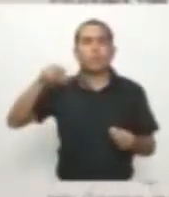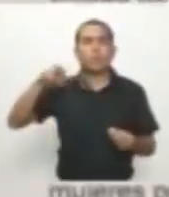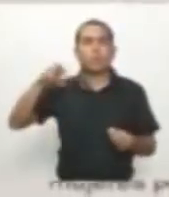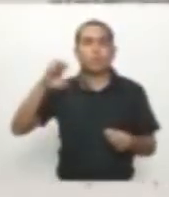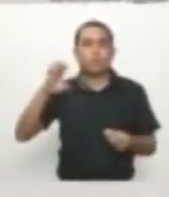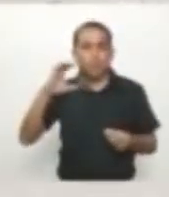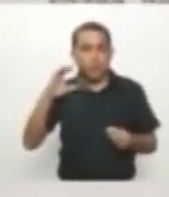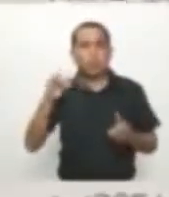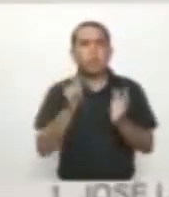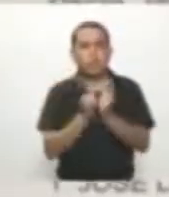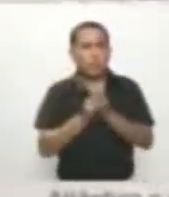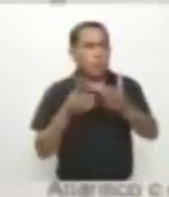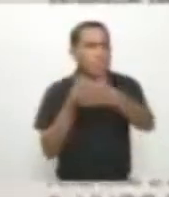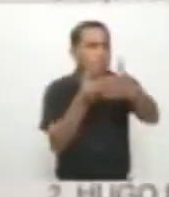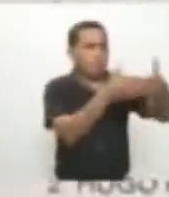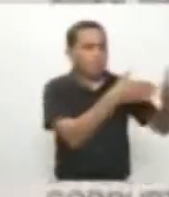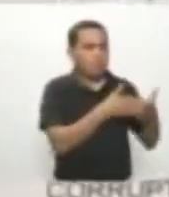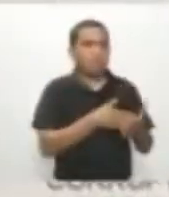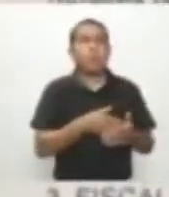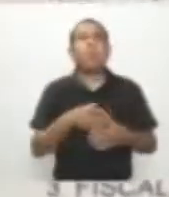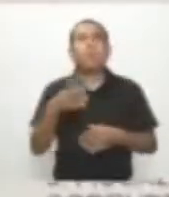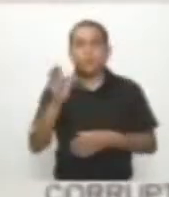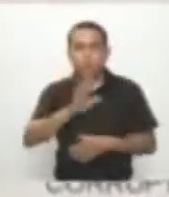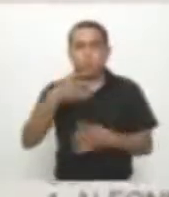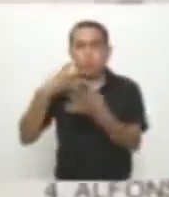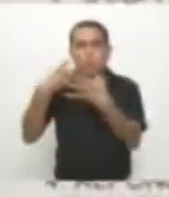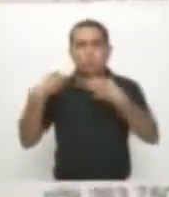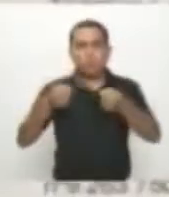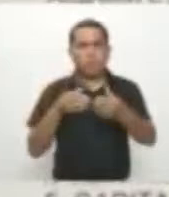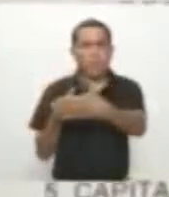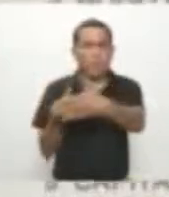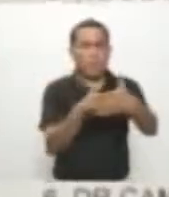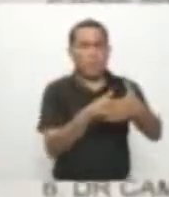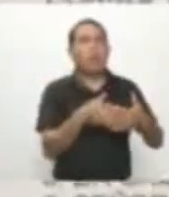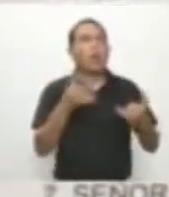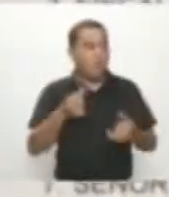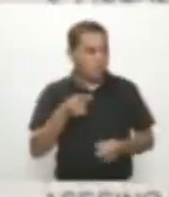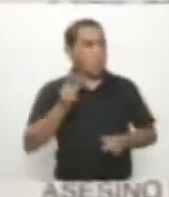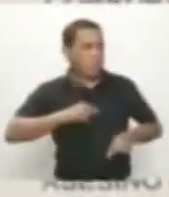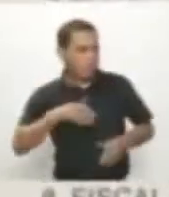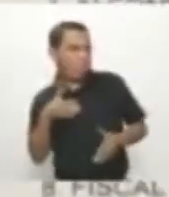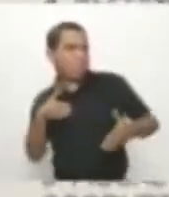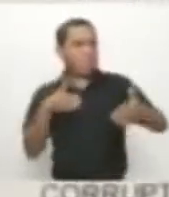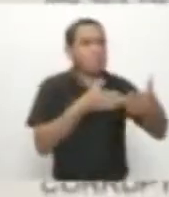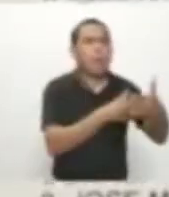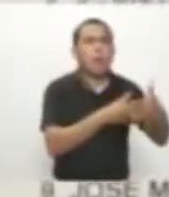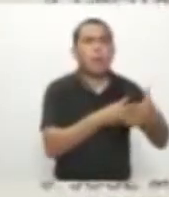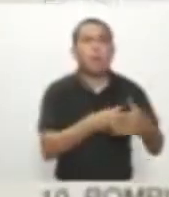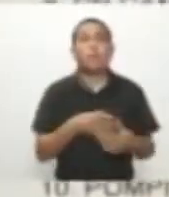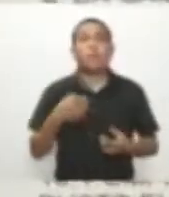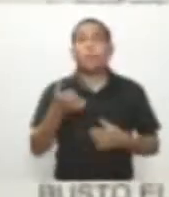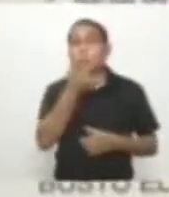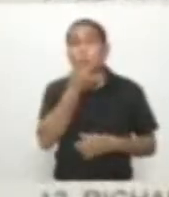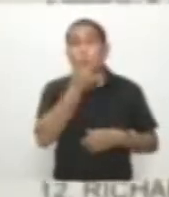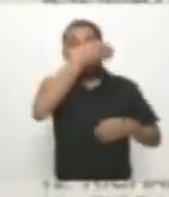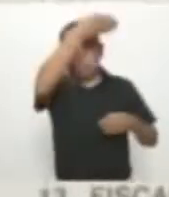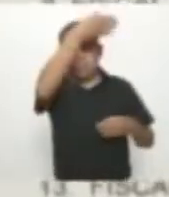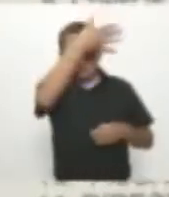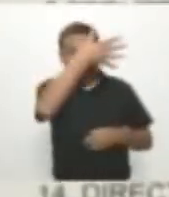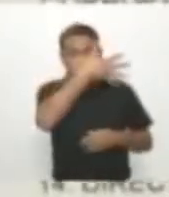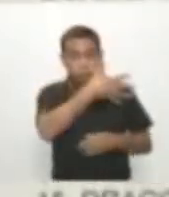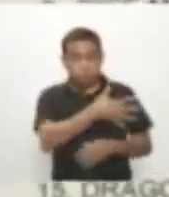vienen atropellando a la población carcelaria en diferentes partes del país. En el comunicado, esa estructura se atribuye